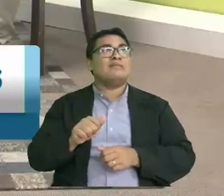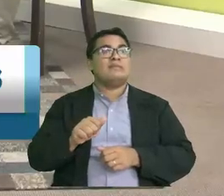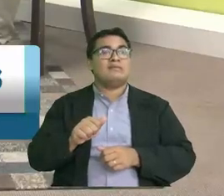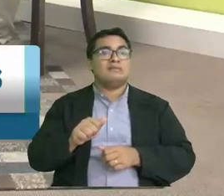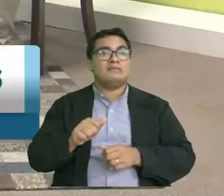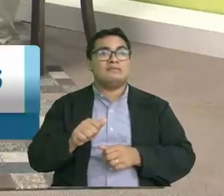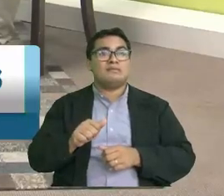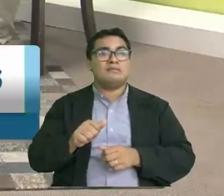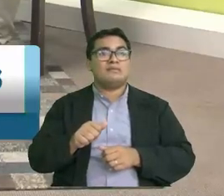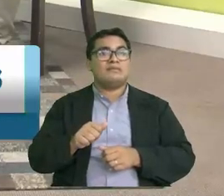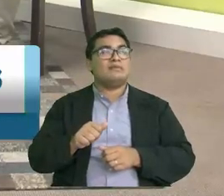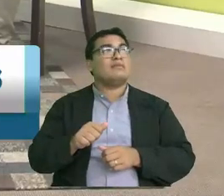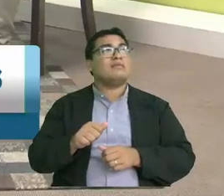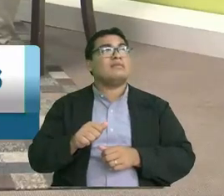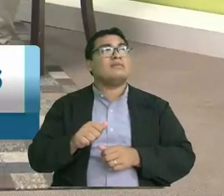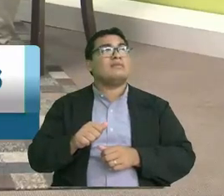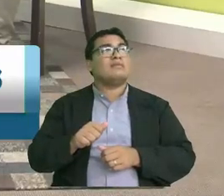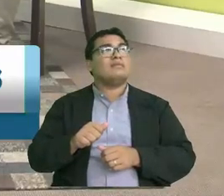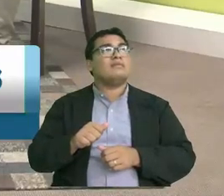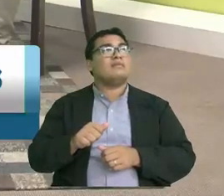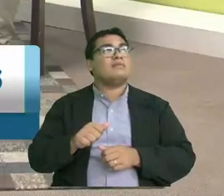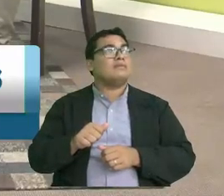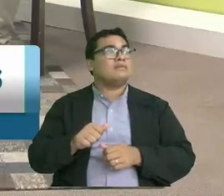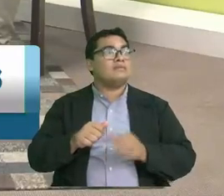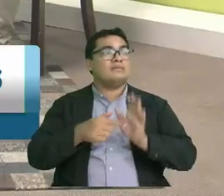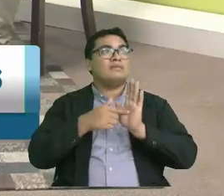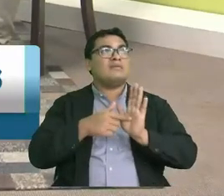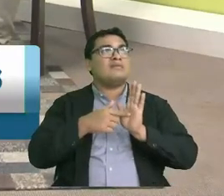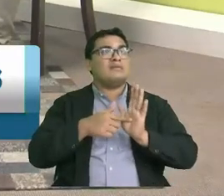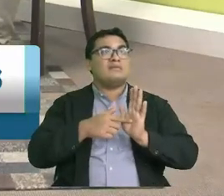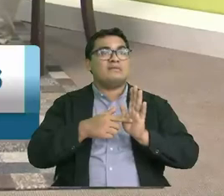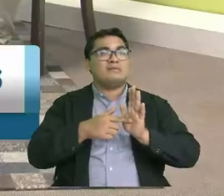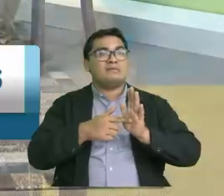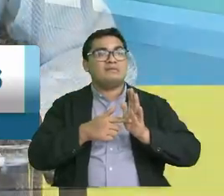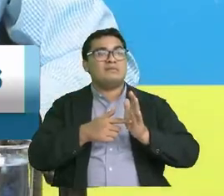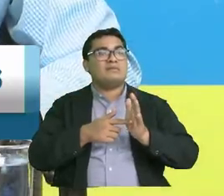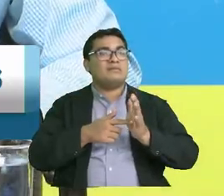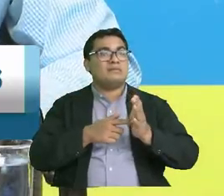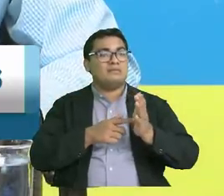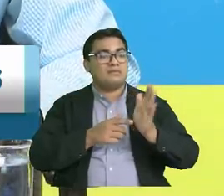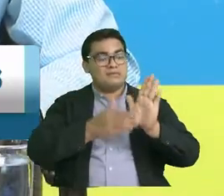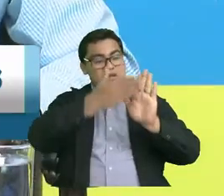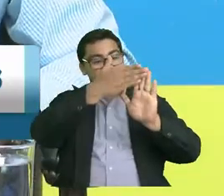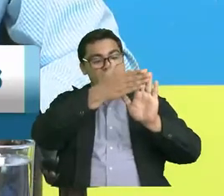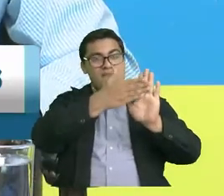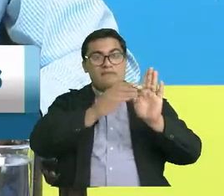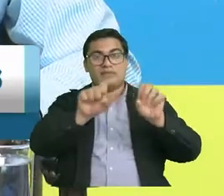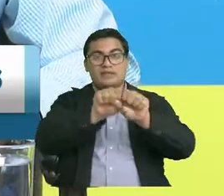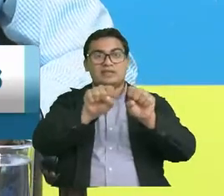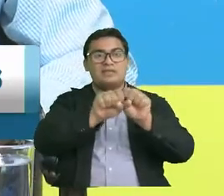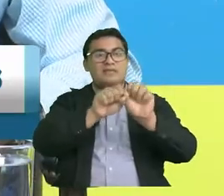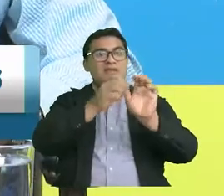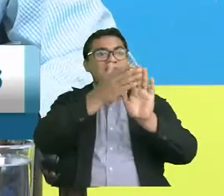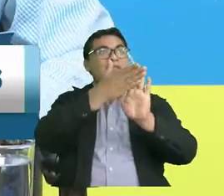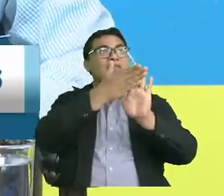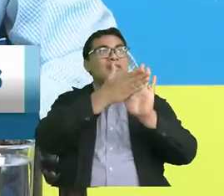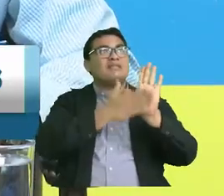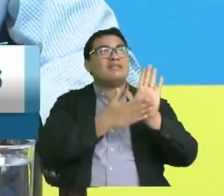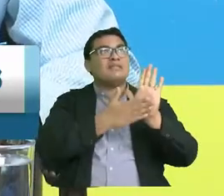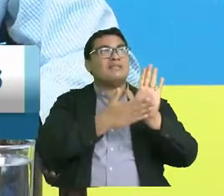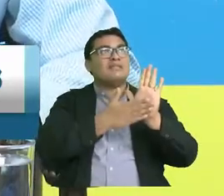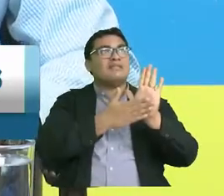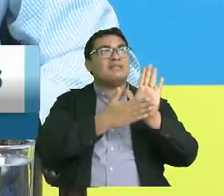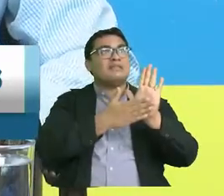por ejemplo, doctor, mire. Sí. Si miramos este, no tiene tacón. Así es. Es un zapato que propicia a